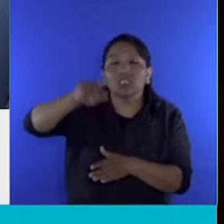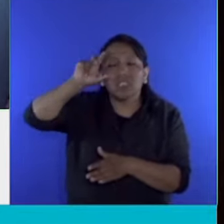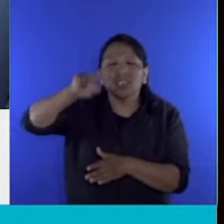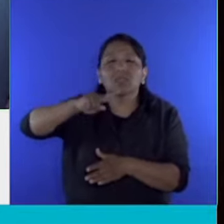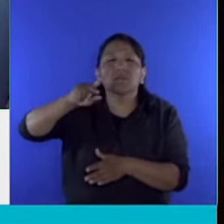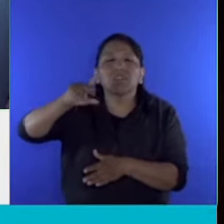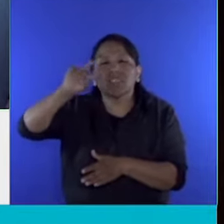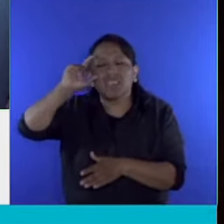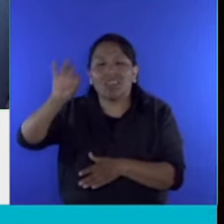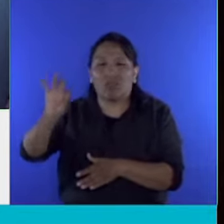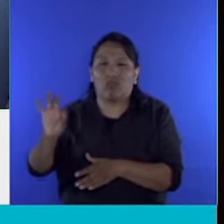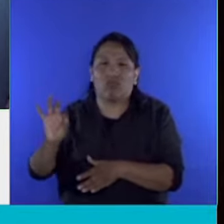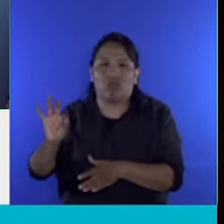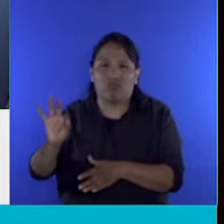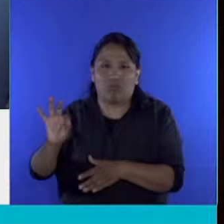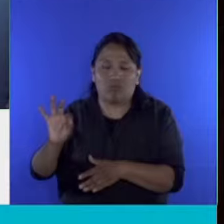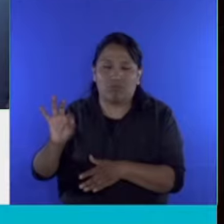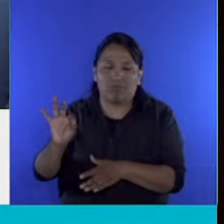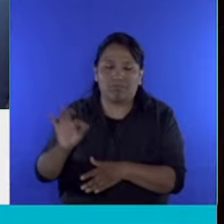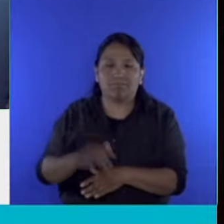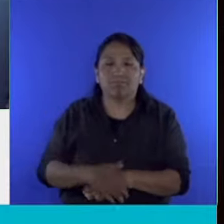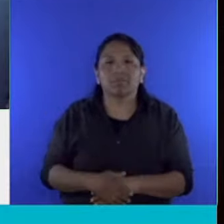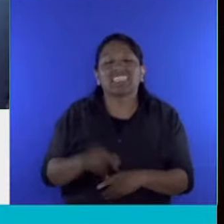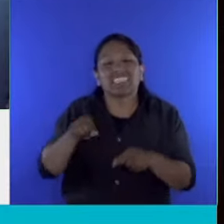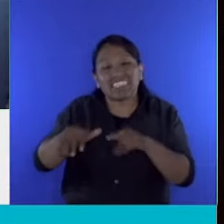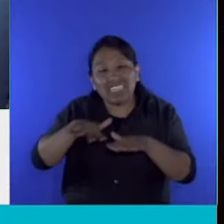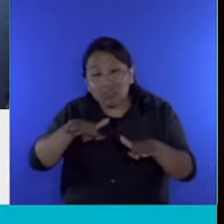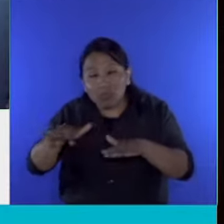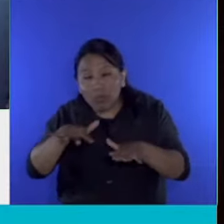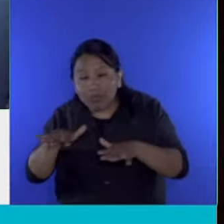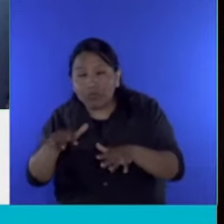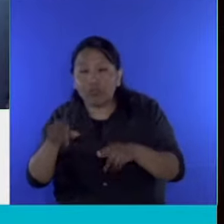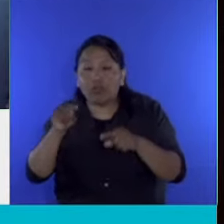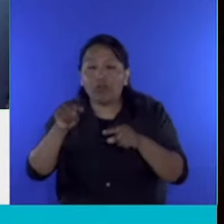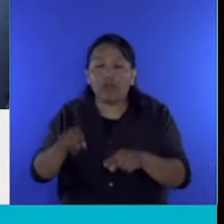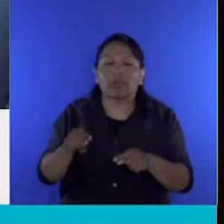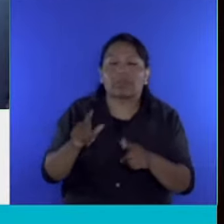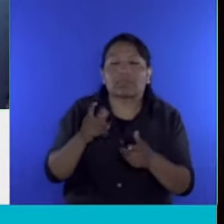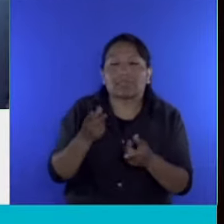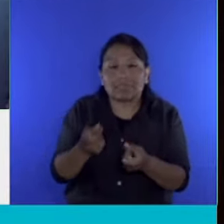Montevideo pero a esta situación en la que estamos en la que se requerían